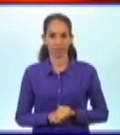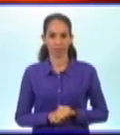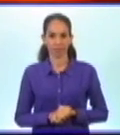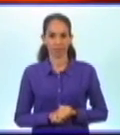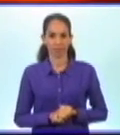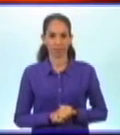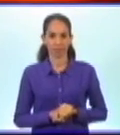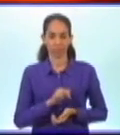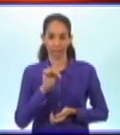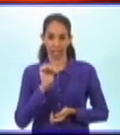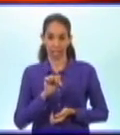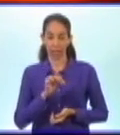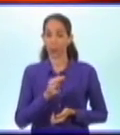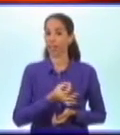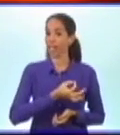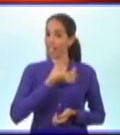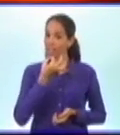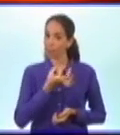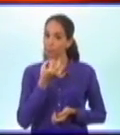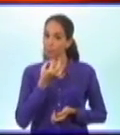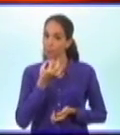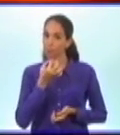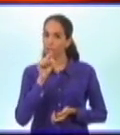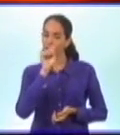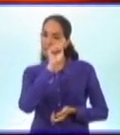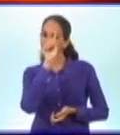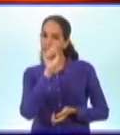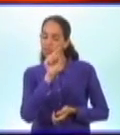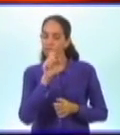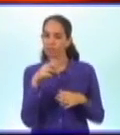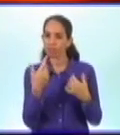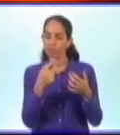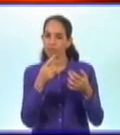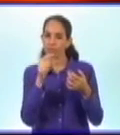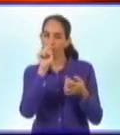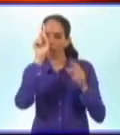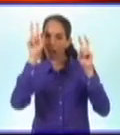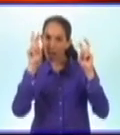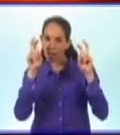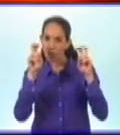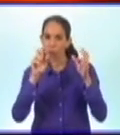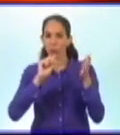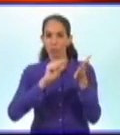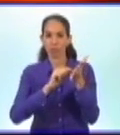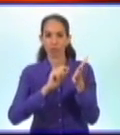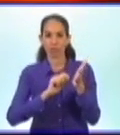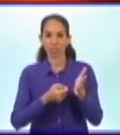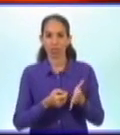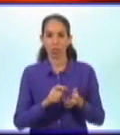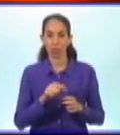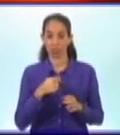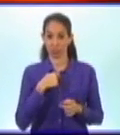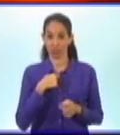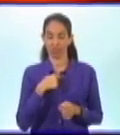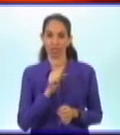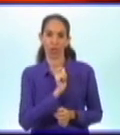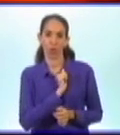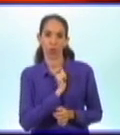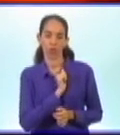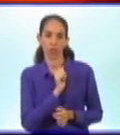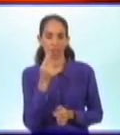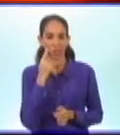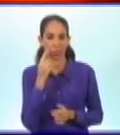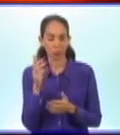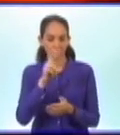Para explicarte los signos de puntuación a los que me he referido, te invito a que localices en tu cuaderno